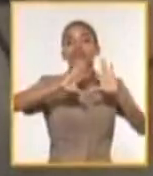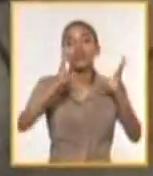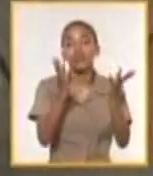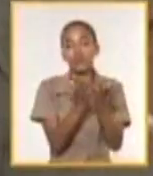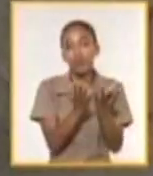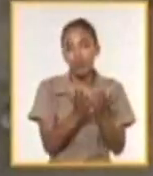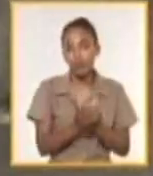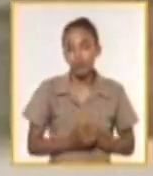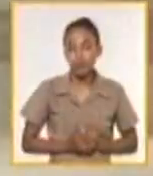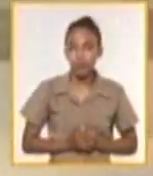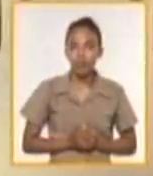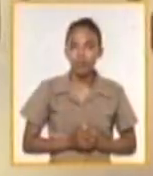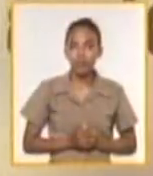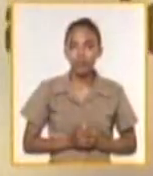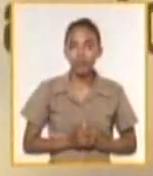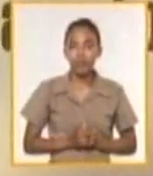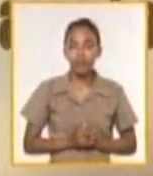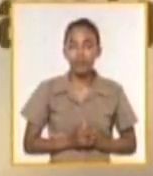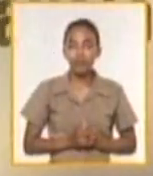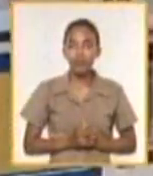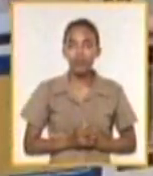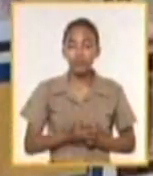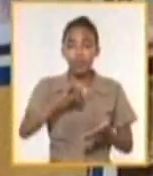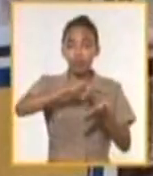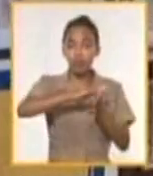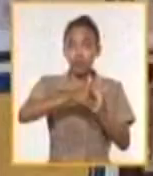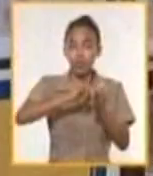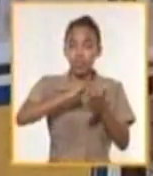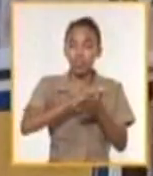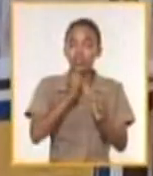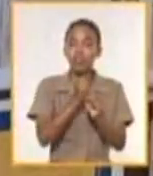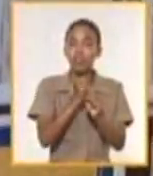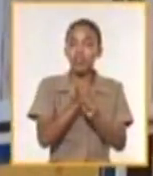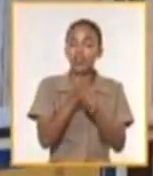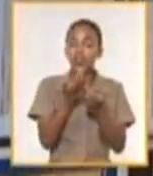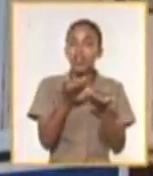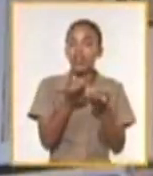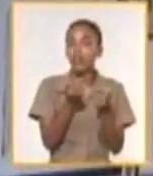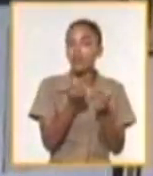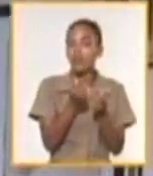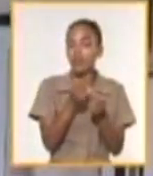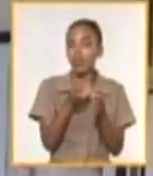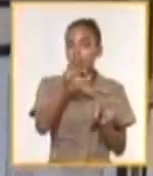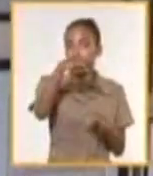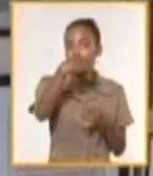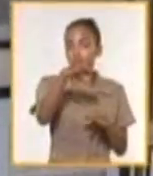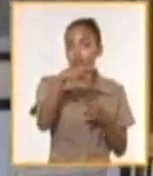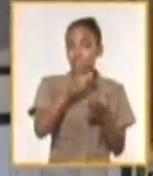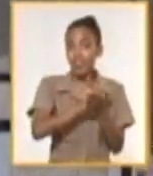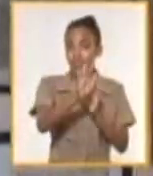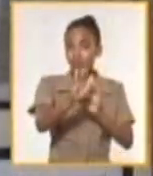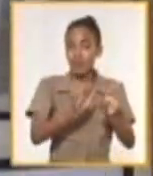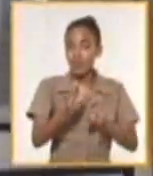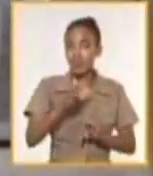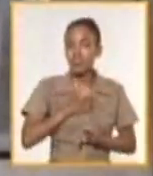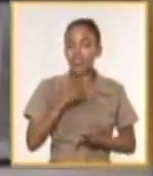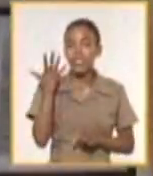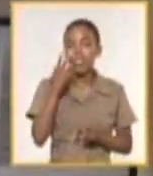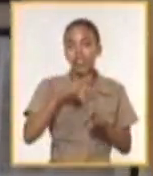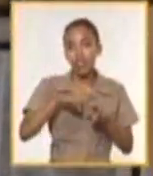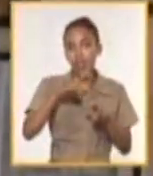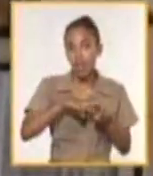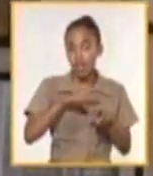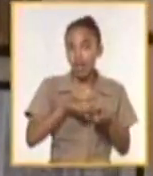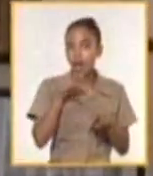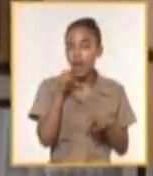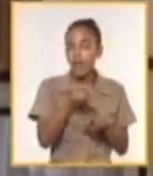el camino de la barbarie. El proyecto trabaja un fondo documental de alto valor museable que perteneció al doctor Armando Har y que